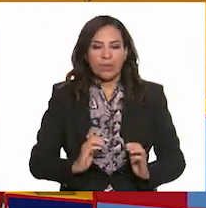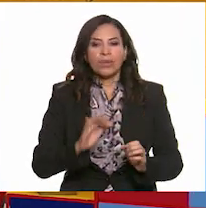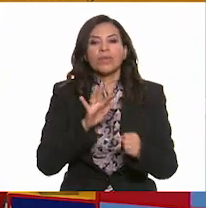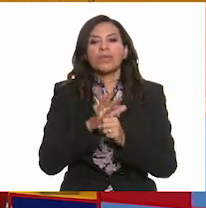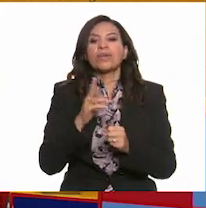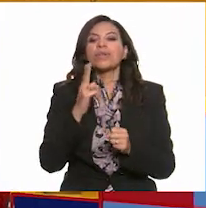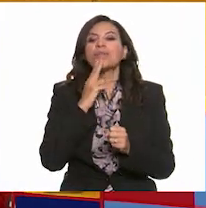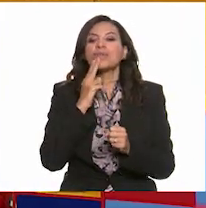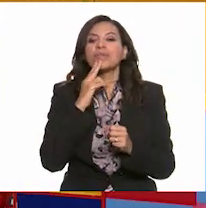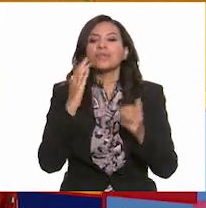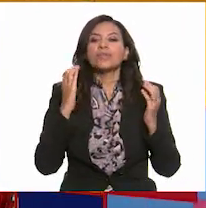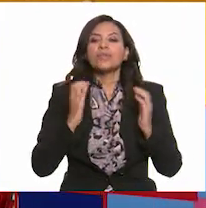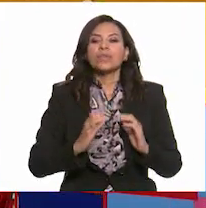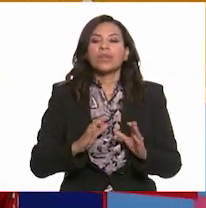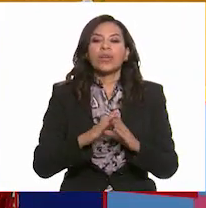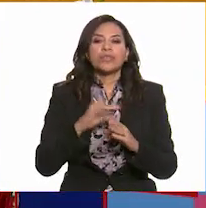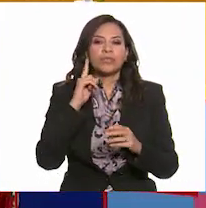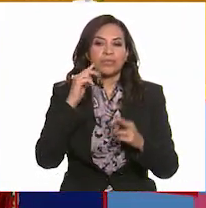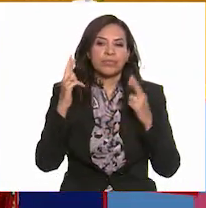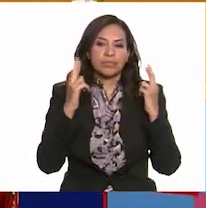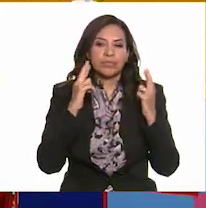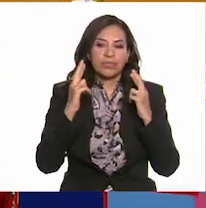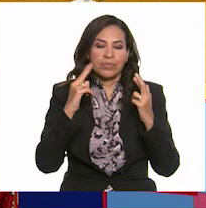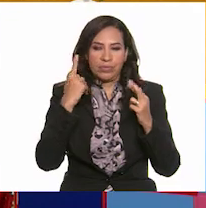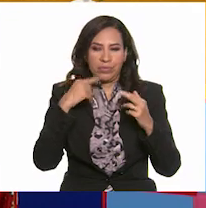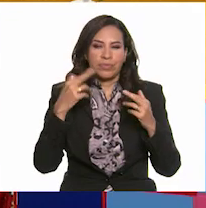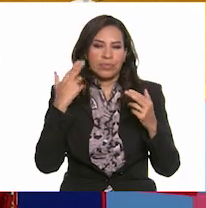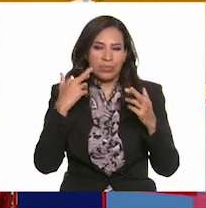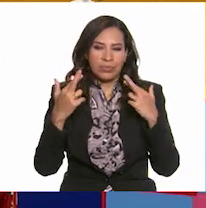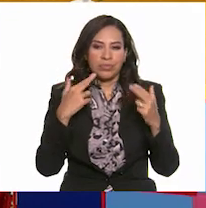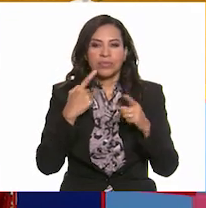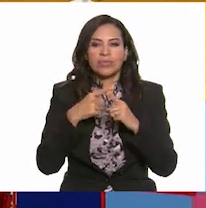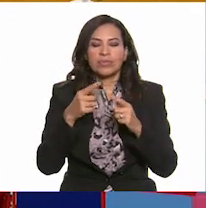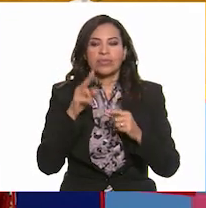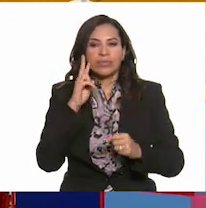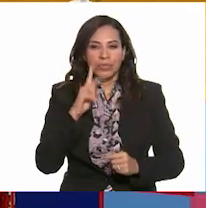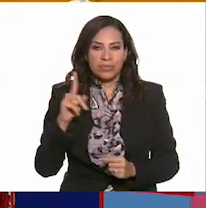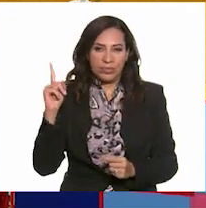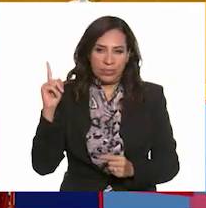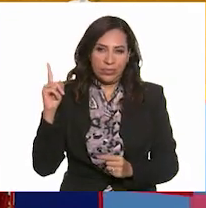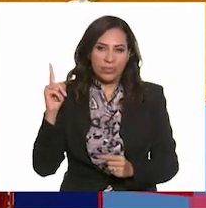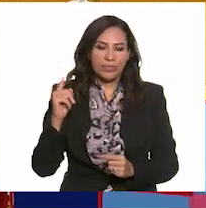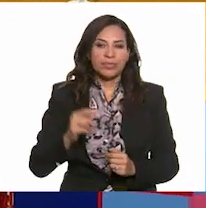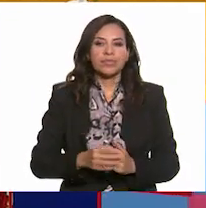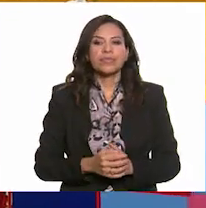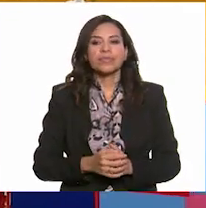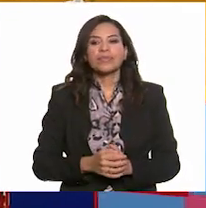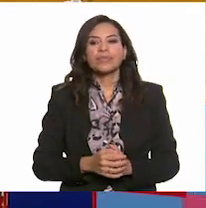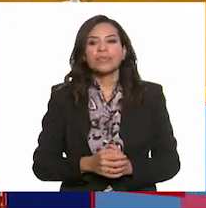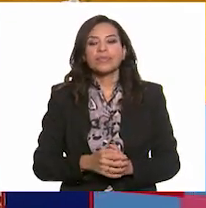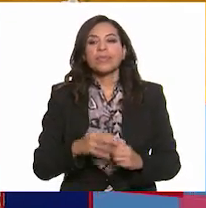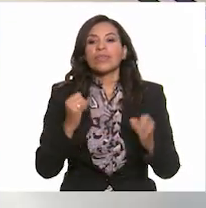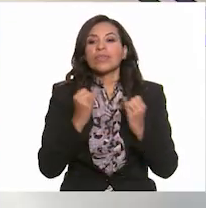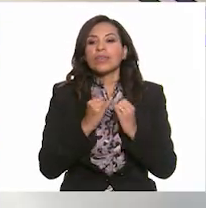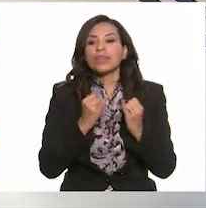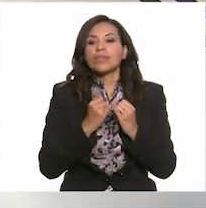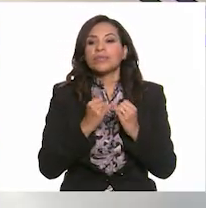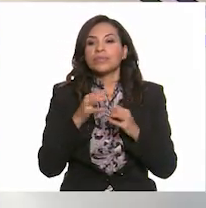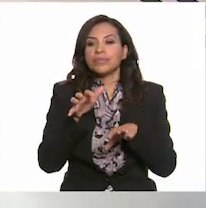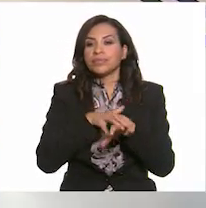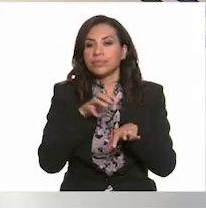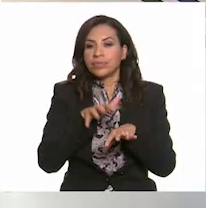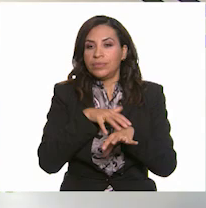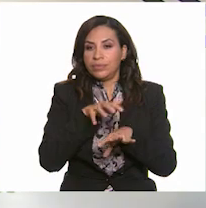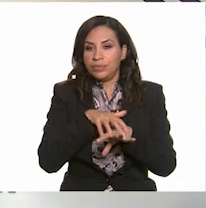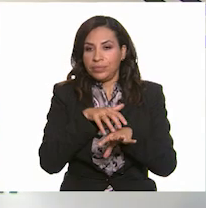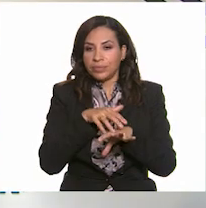en utilizar el cuerpo como instrumento rítmico, dando palmadas, como tú lo acabas de decir. Ajá. También usando los